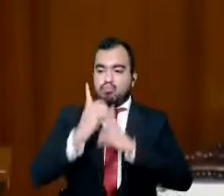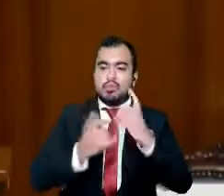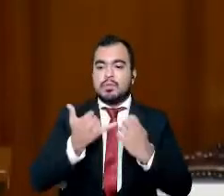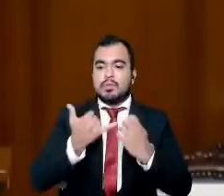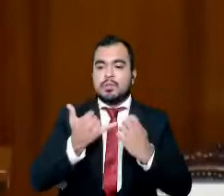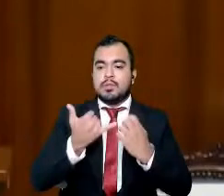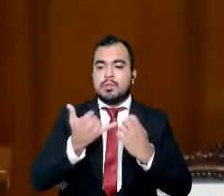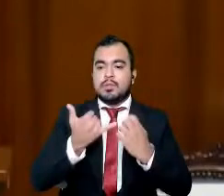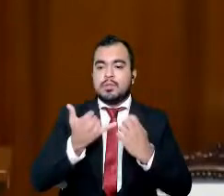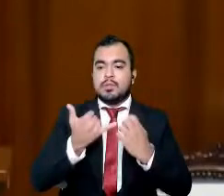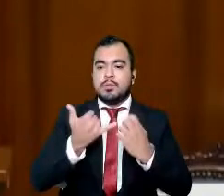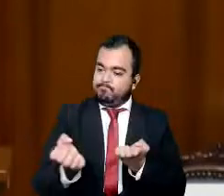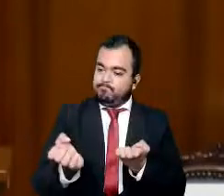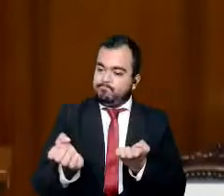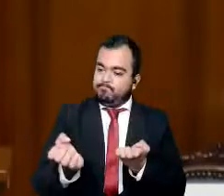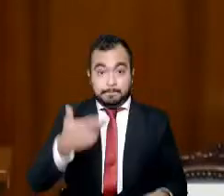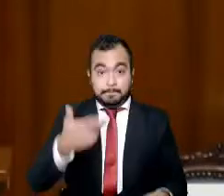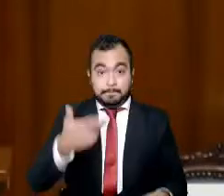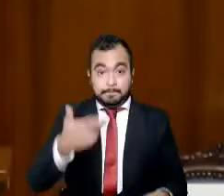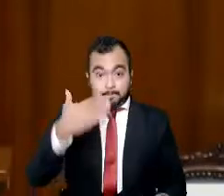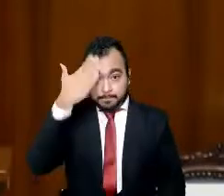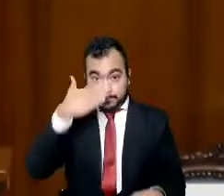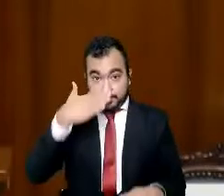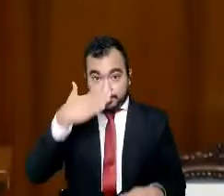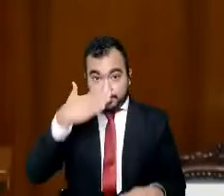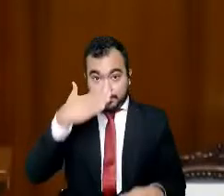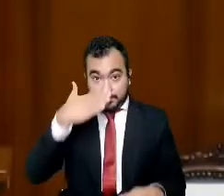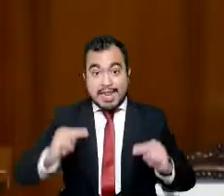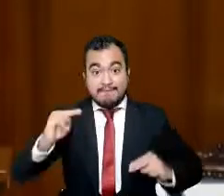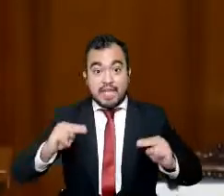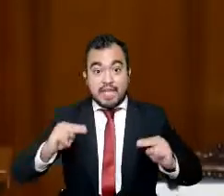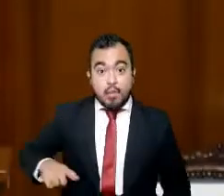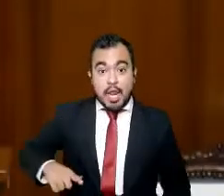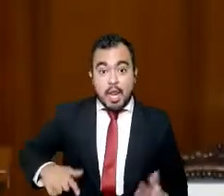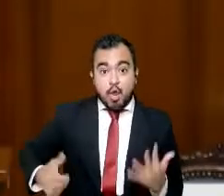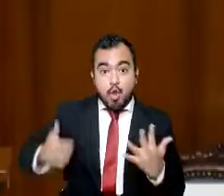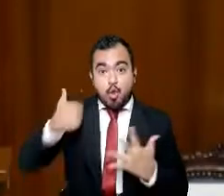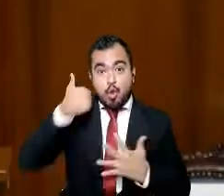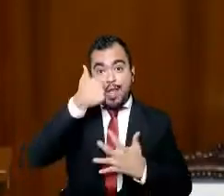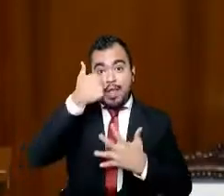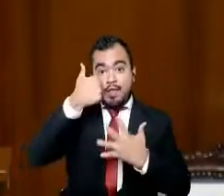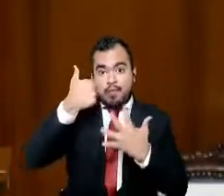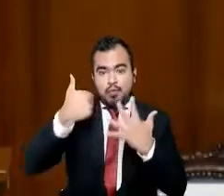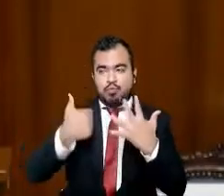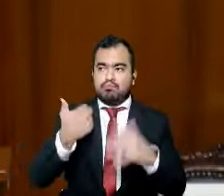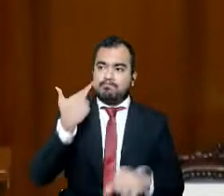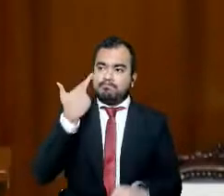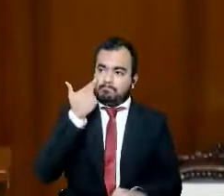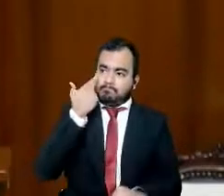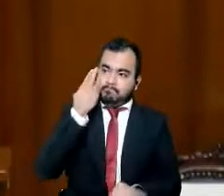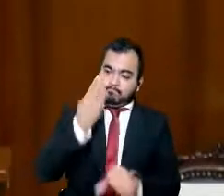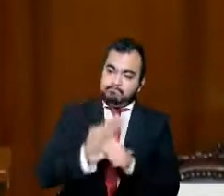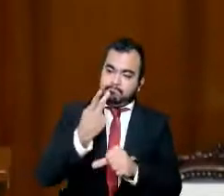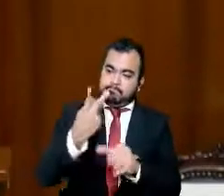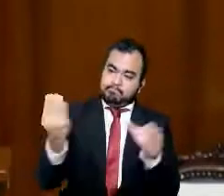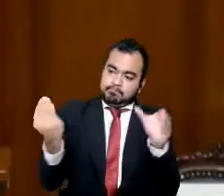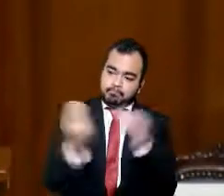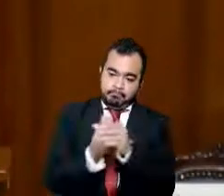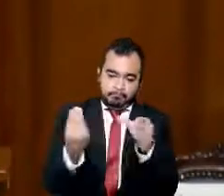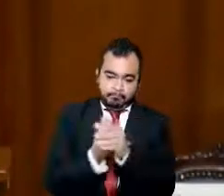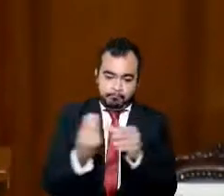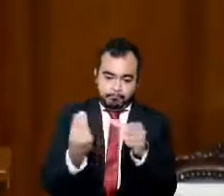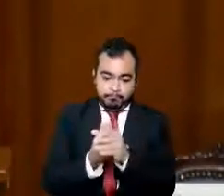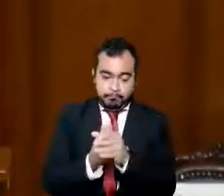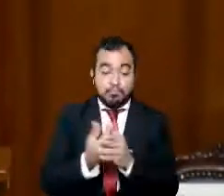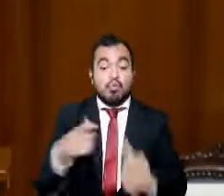Cada nivel de gobierno con su responsabilidad particular. Los gobiernos municipales son